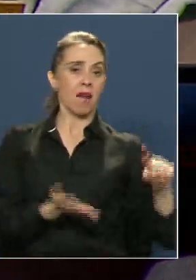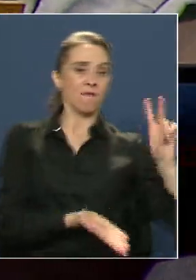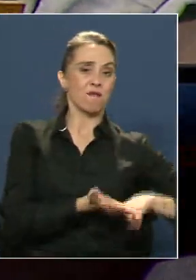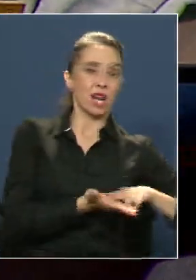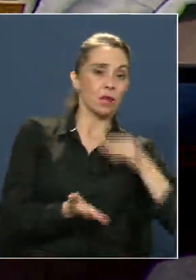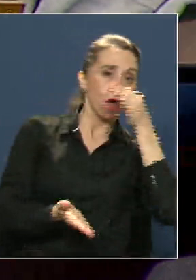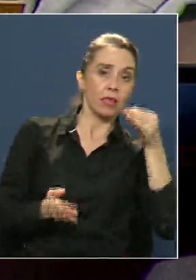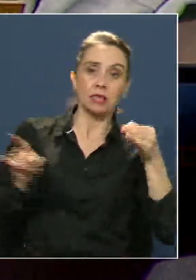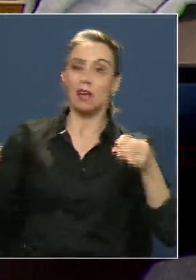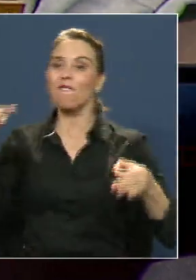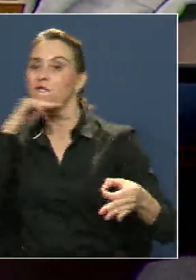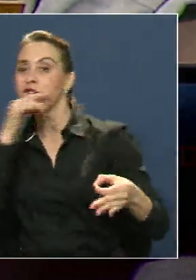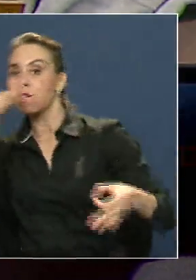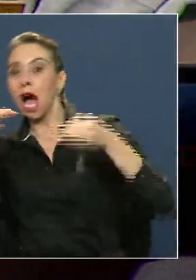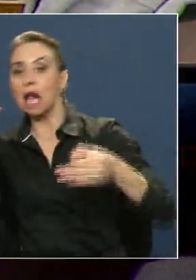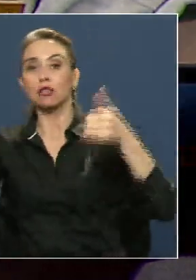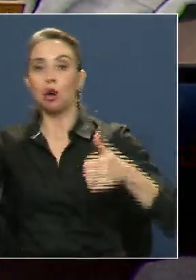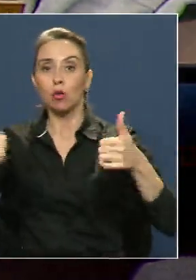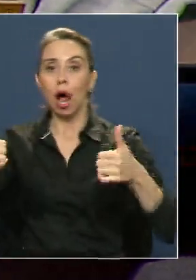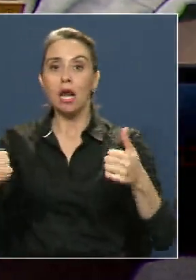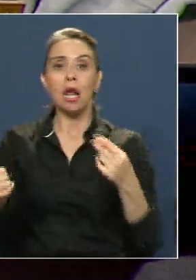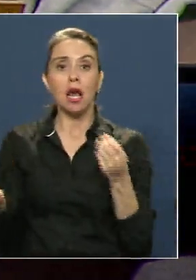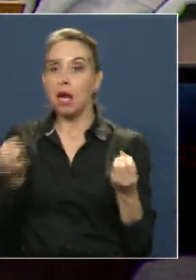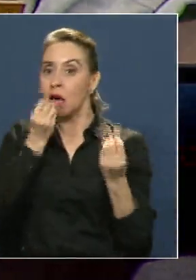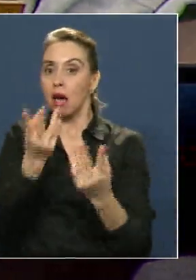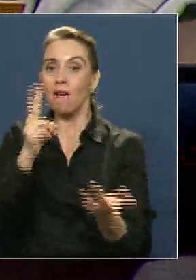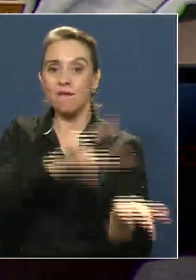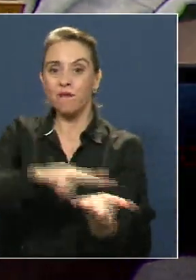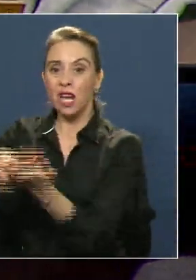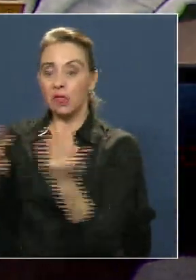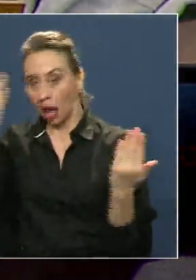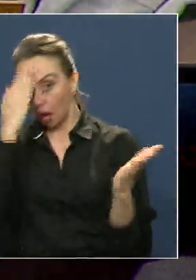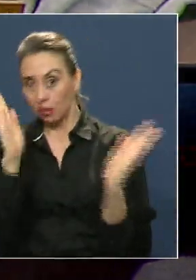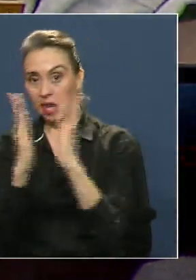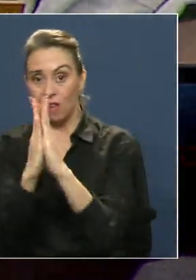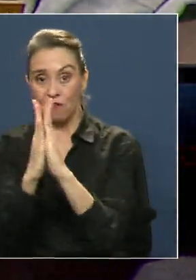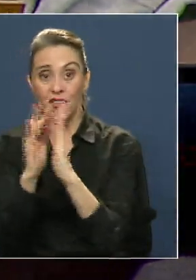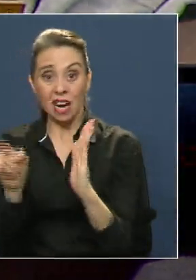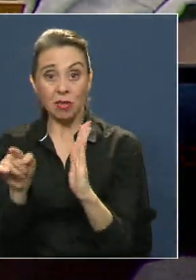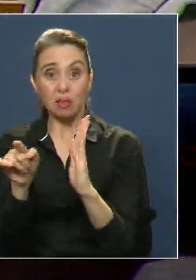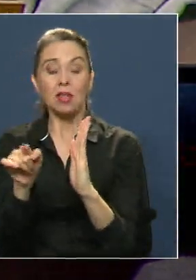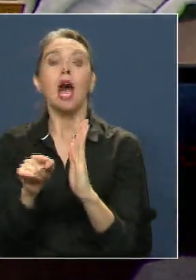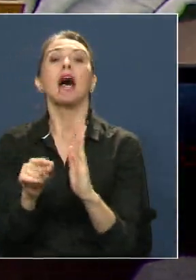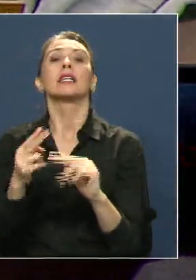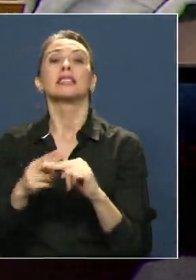verdad siempre. Pero cuando hay dos verdades enfrentadas, como es el principio de retroactividad